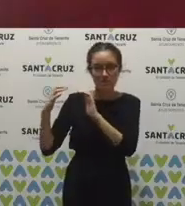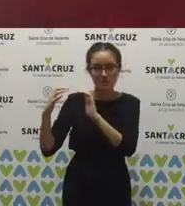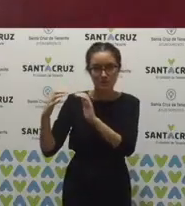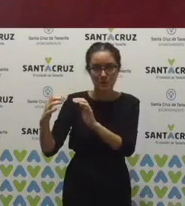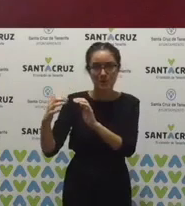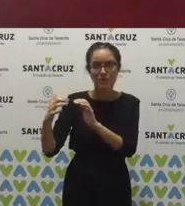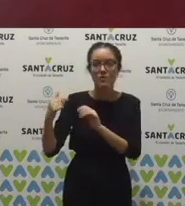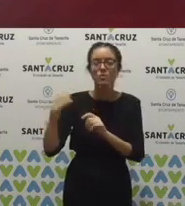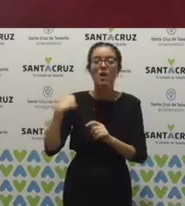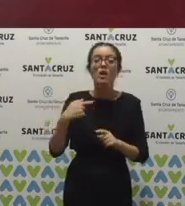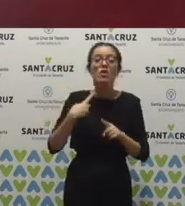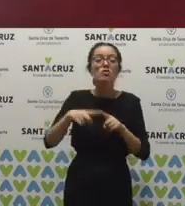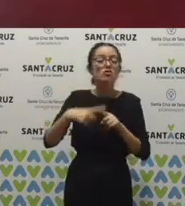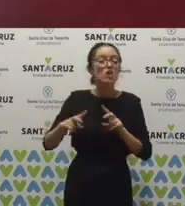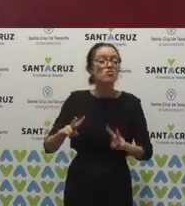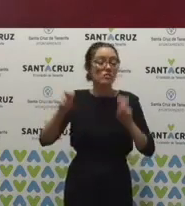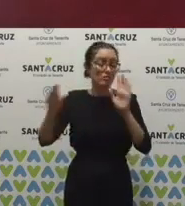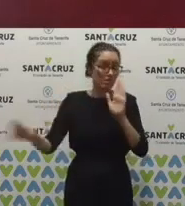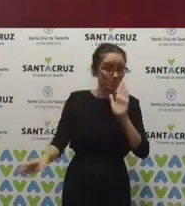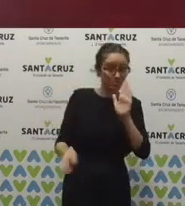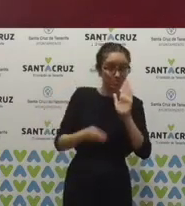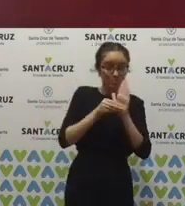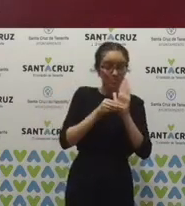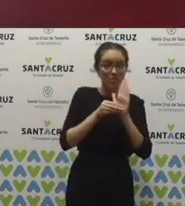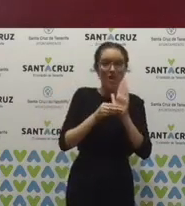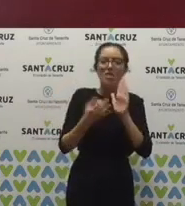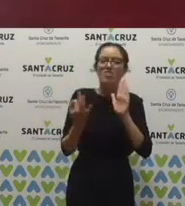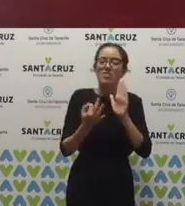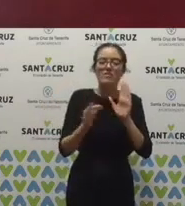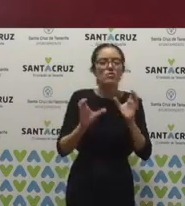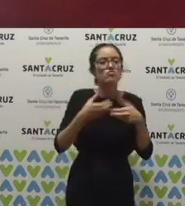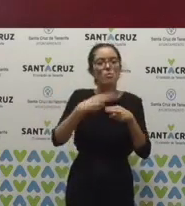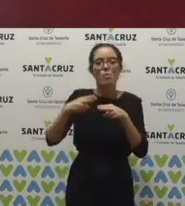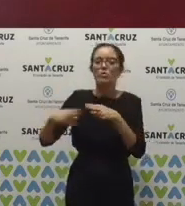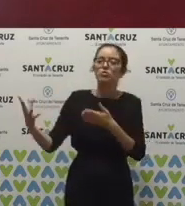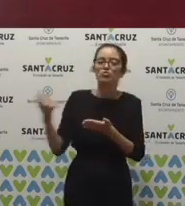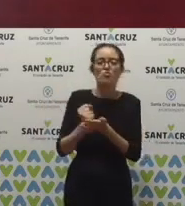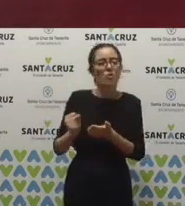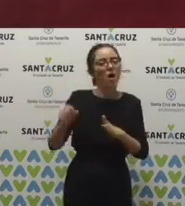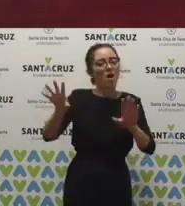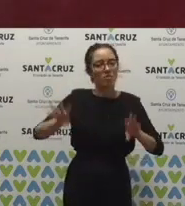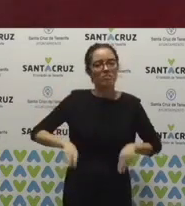de cuestiones nuevas en una moción deben ser aceptadas por todos los protones